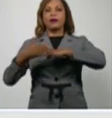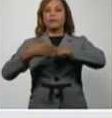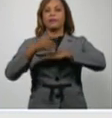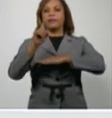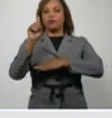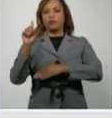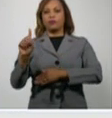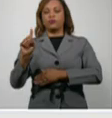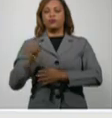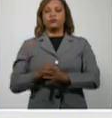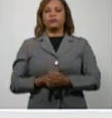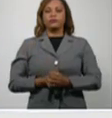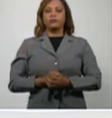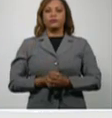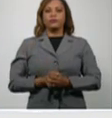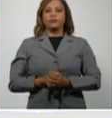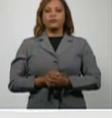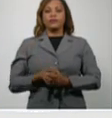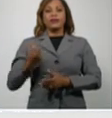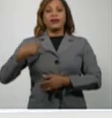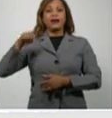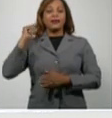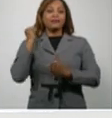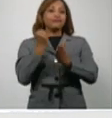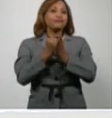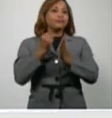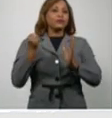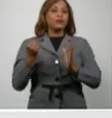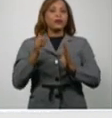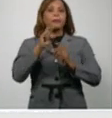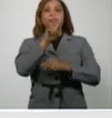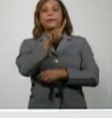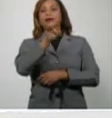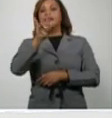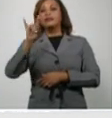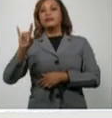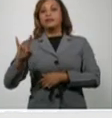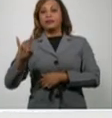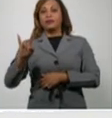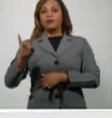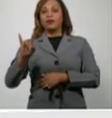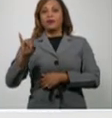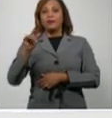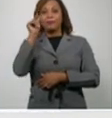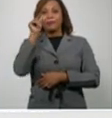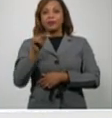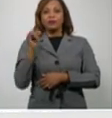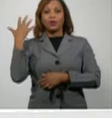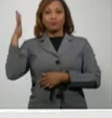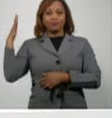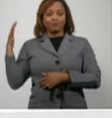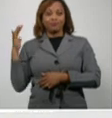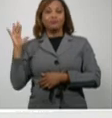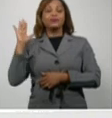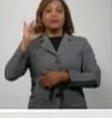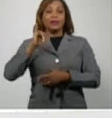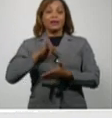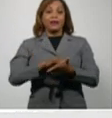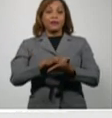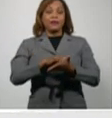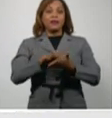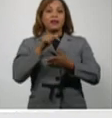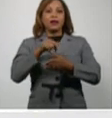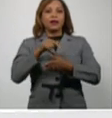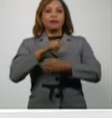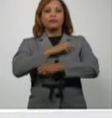uno. Y ayer se diagnostican 29 extranjeros con COVID-19 en nuestro